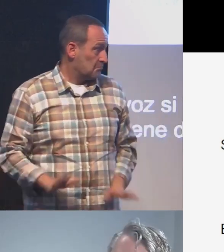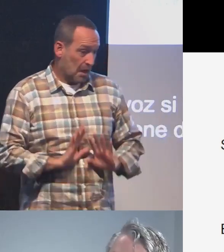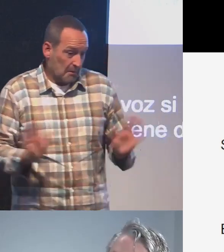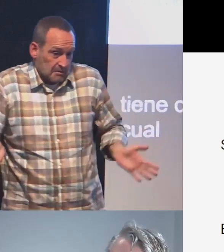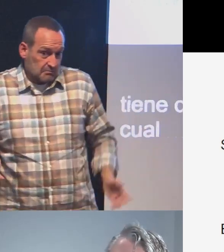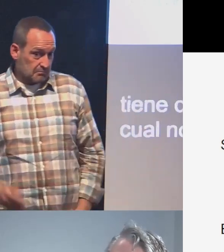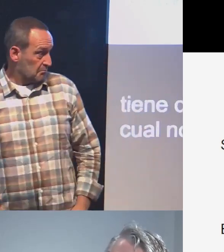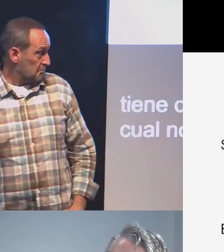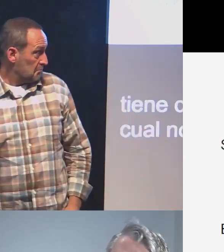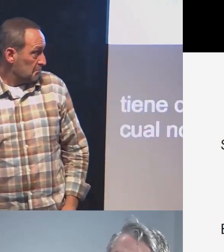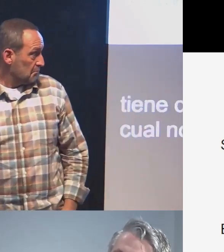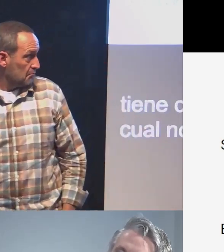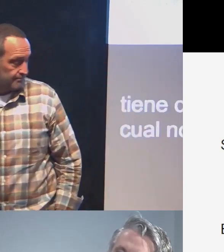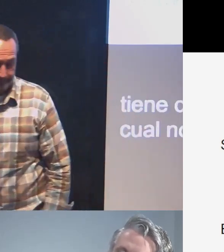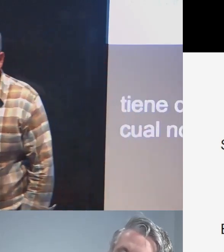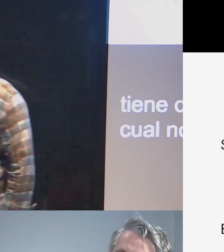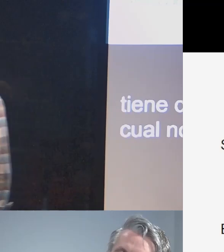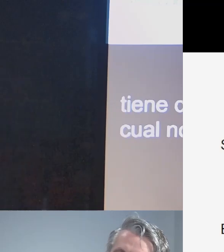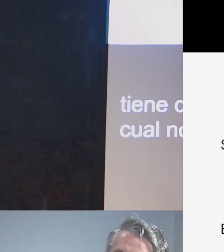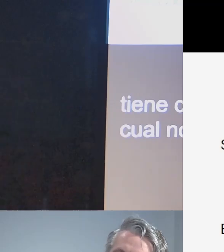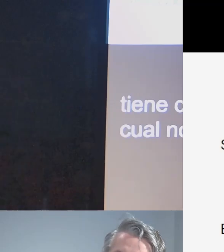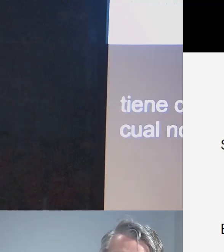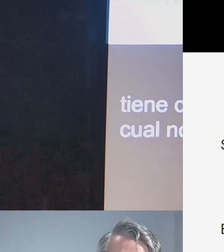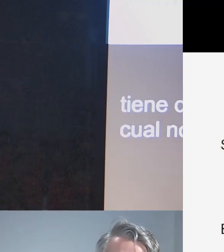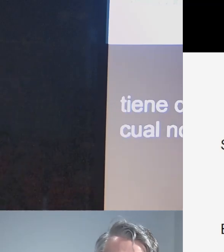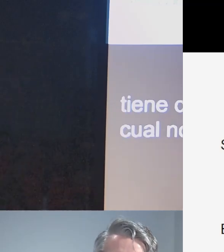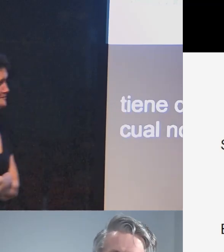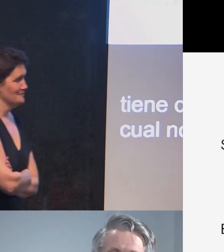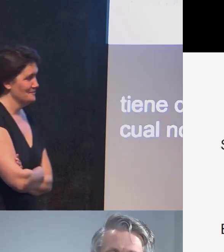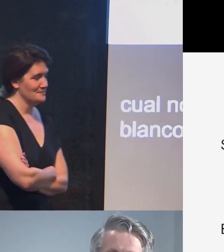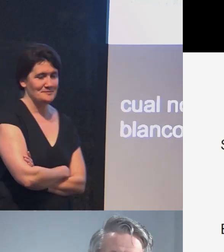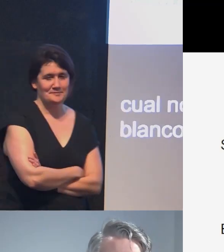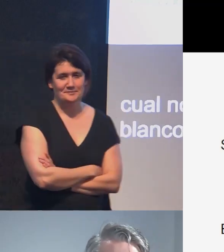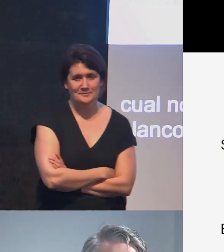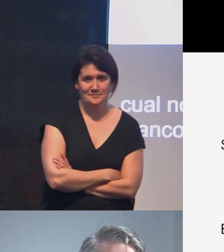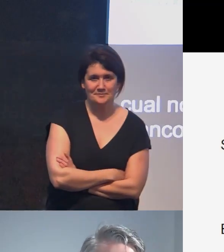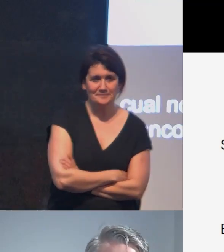te puede devolver un texto, se queda en blanco, ¿no?